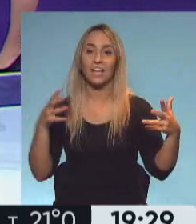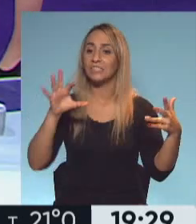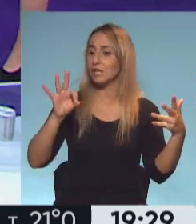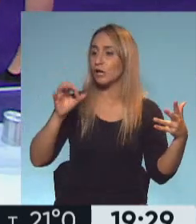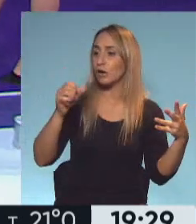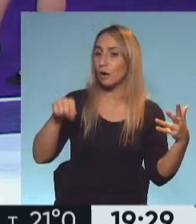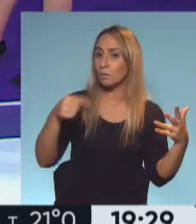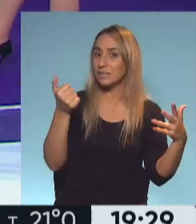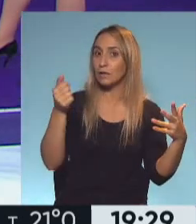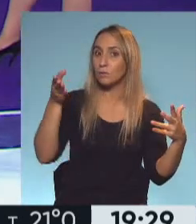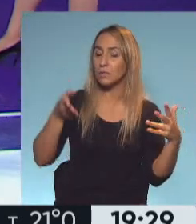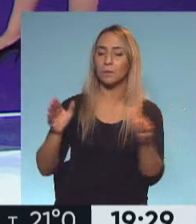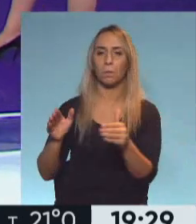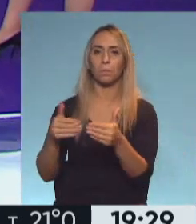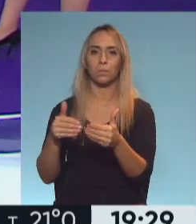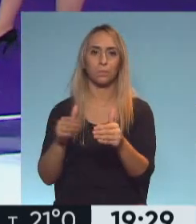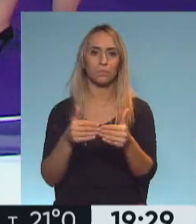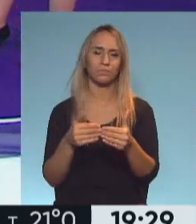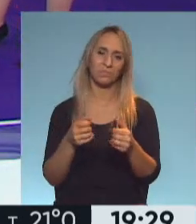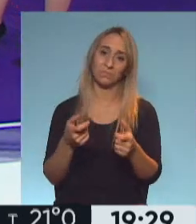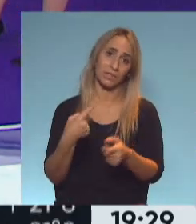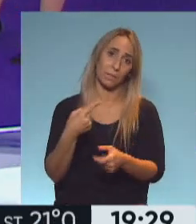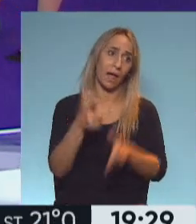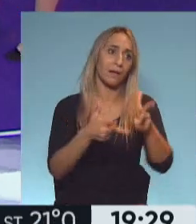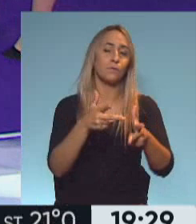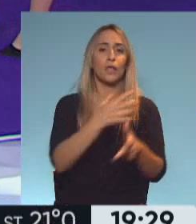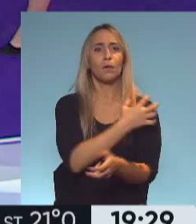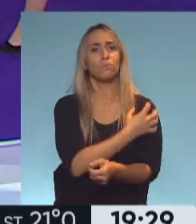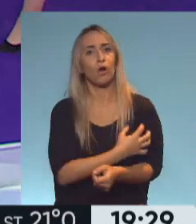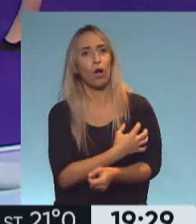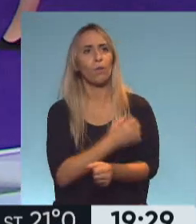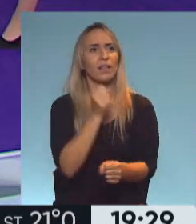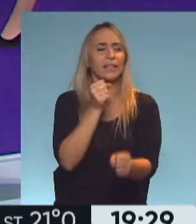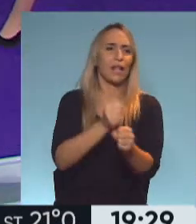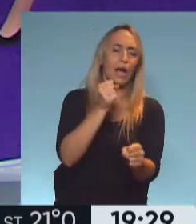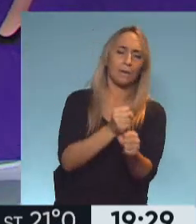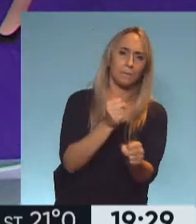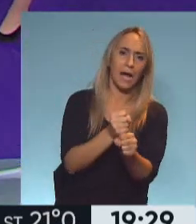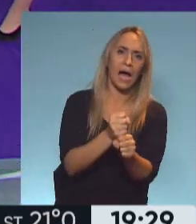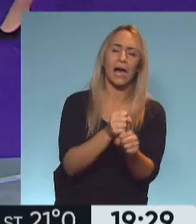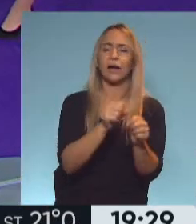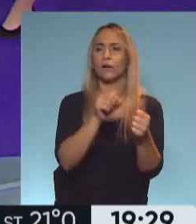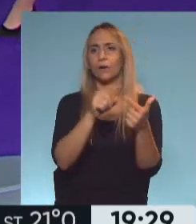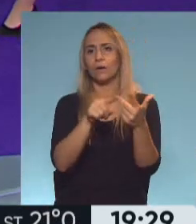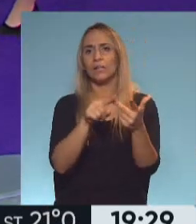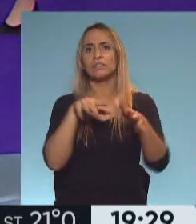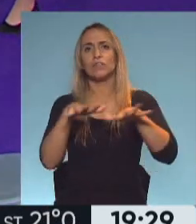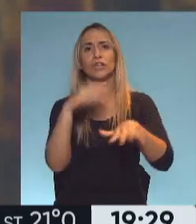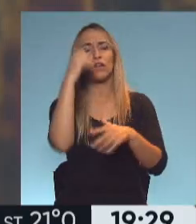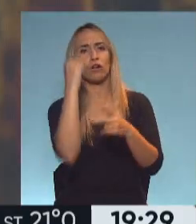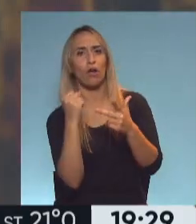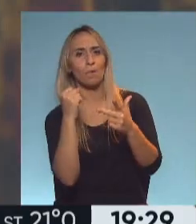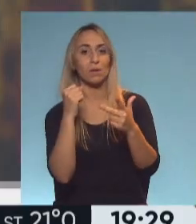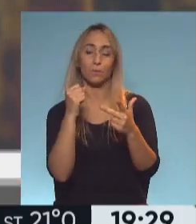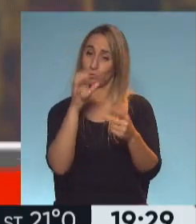en debate esto, viste, siempre decimos, al hablar de pobreza y de pérdida de trabajo, hablamos de la situación económica, pero nunca hablamos de la generación de